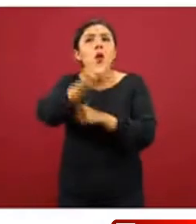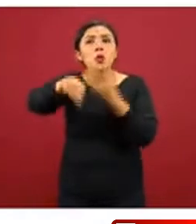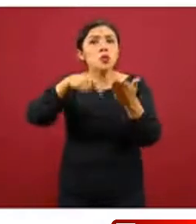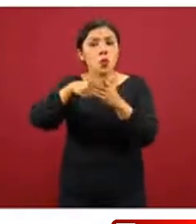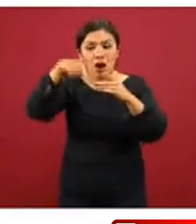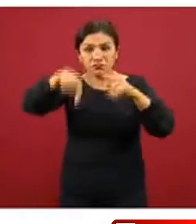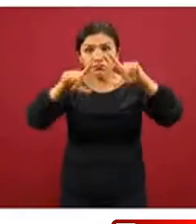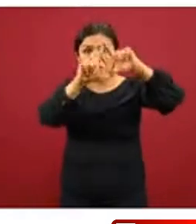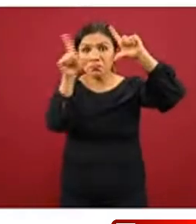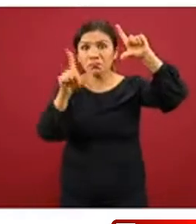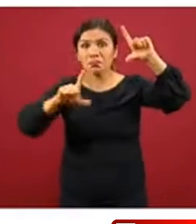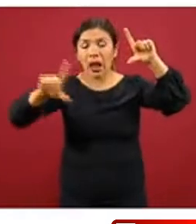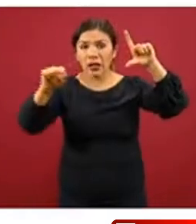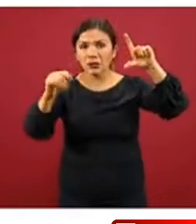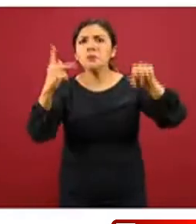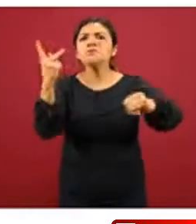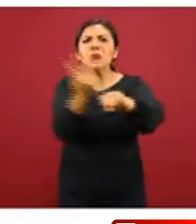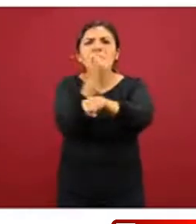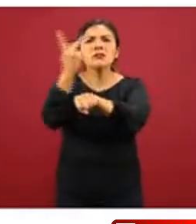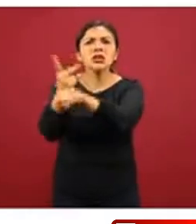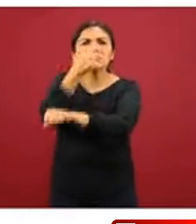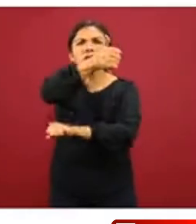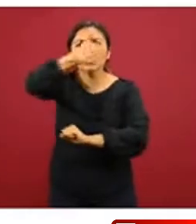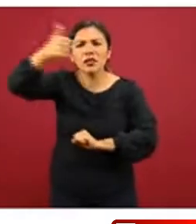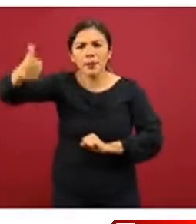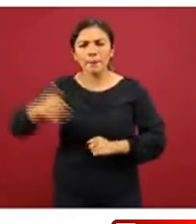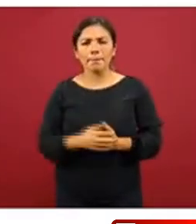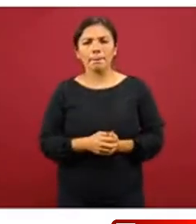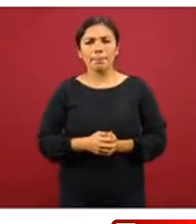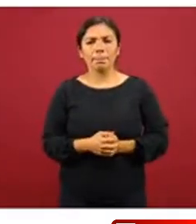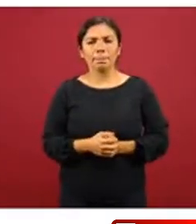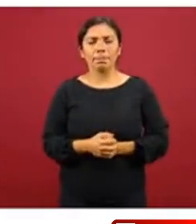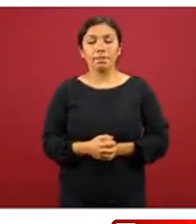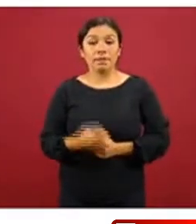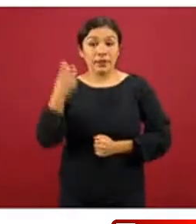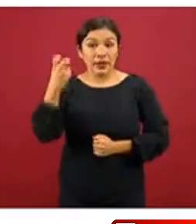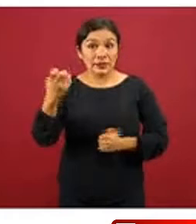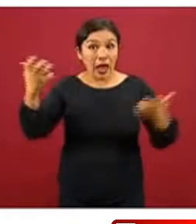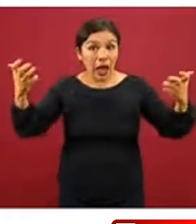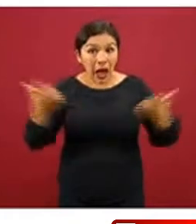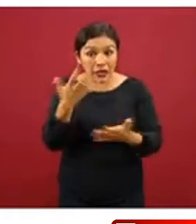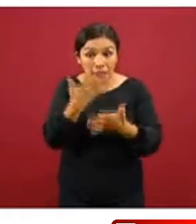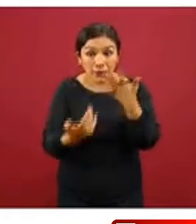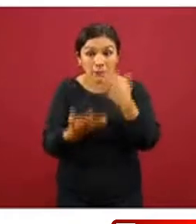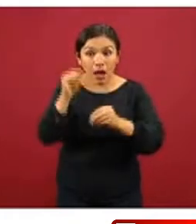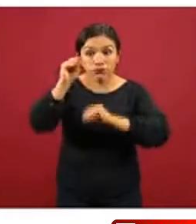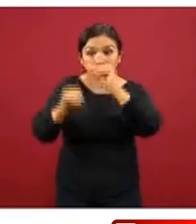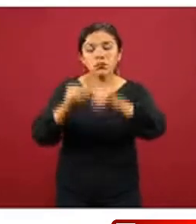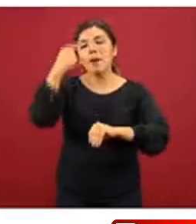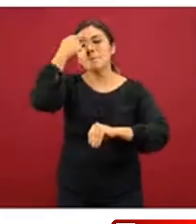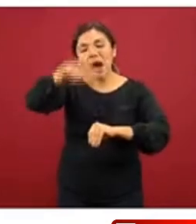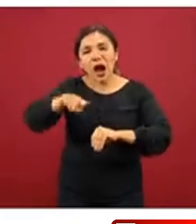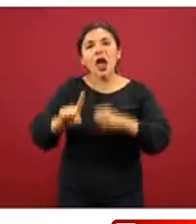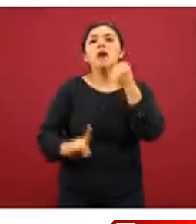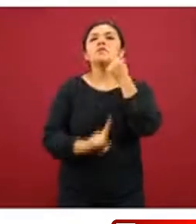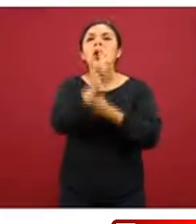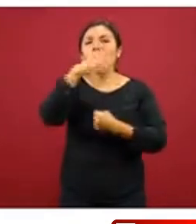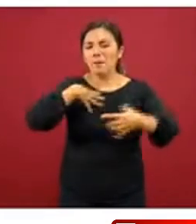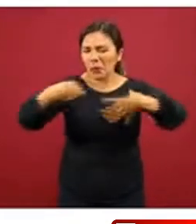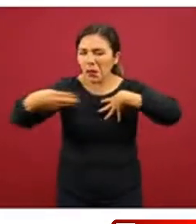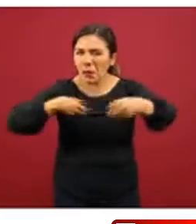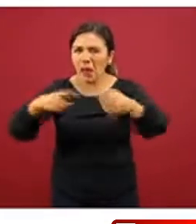del país. El diseño, como les decía, está hecho tanto para sismos,